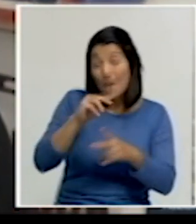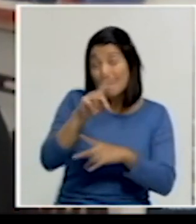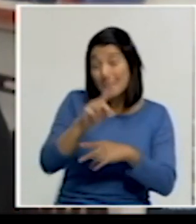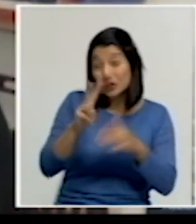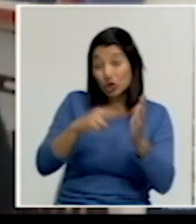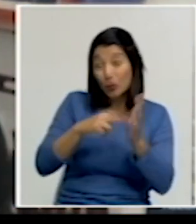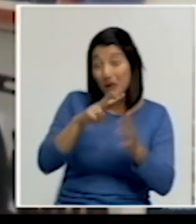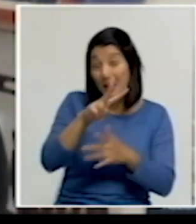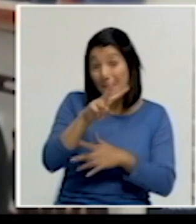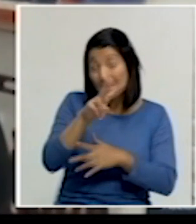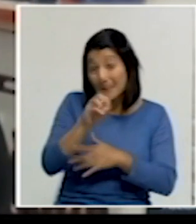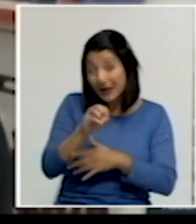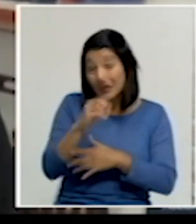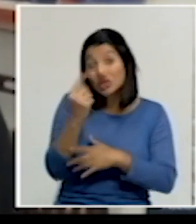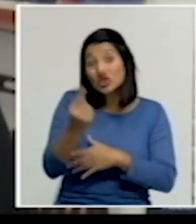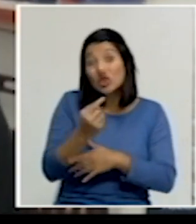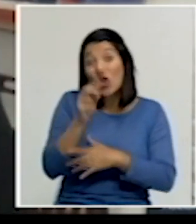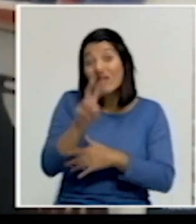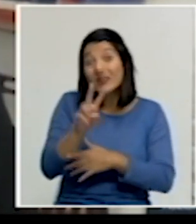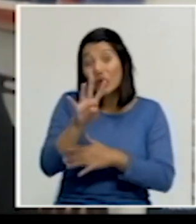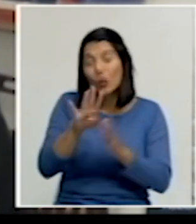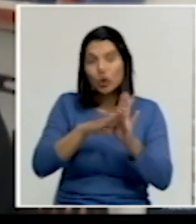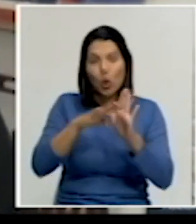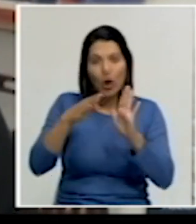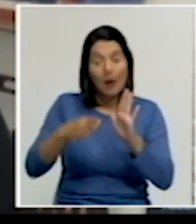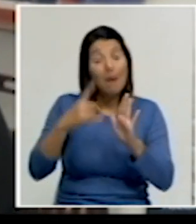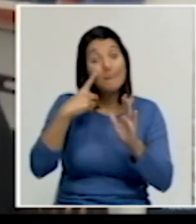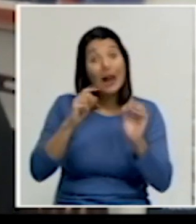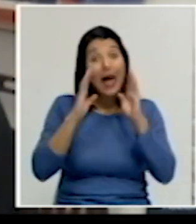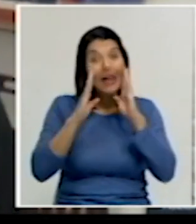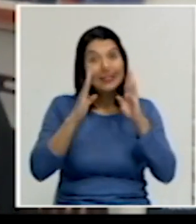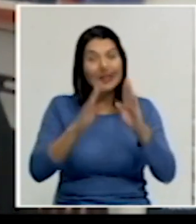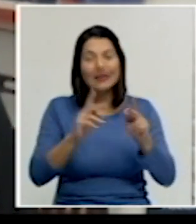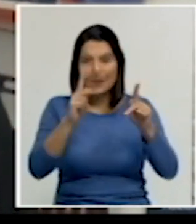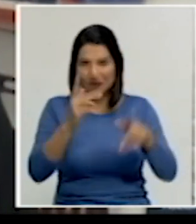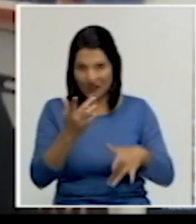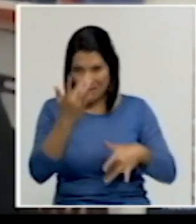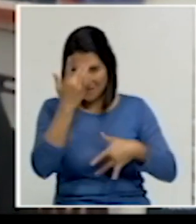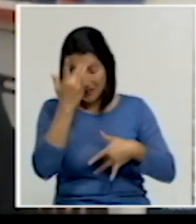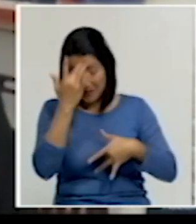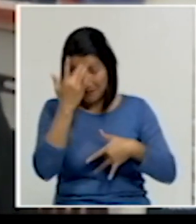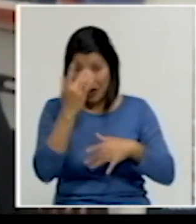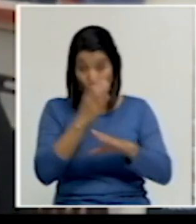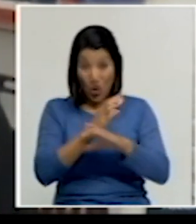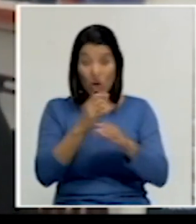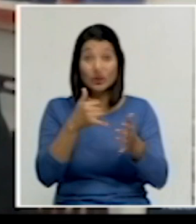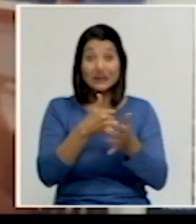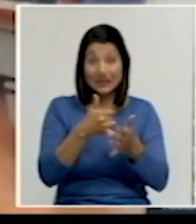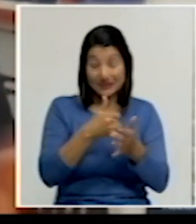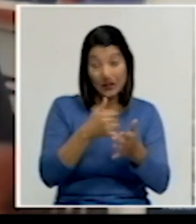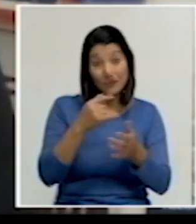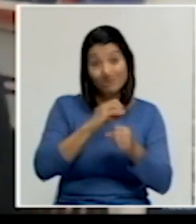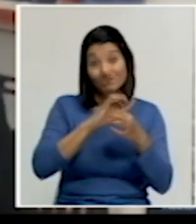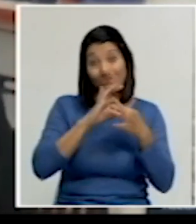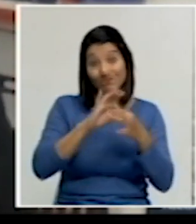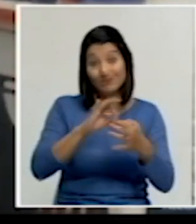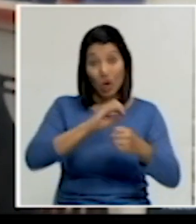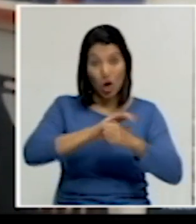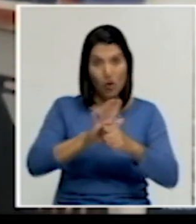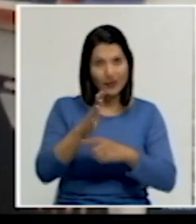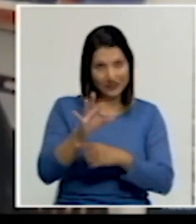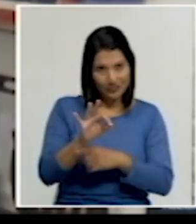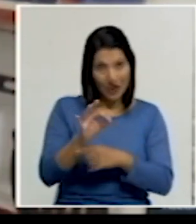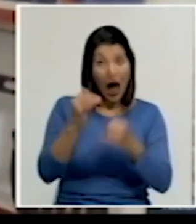había apenas 24 camas disponibles para personas UCI por COVID-19.